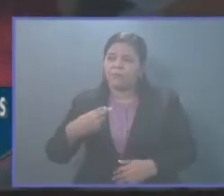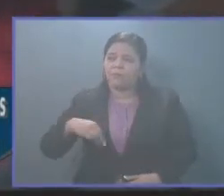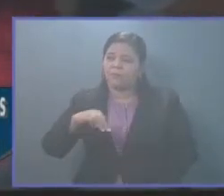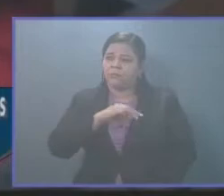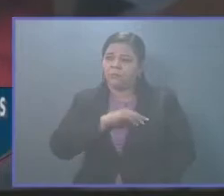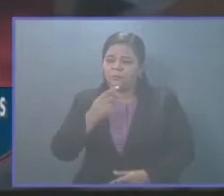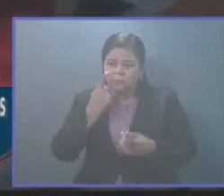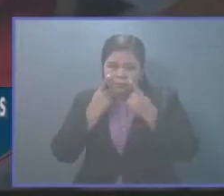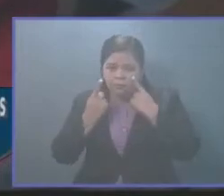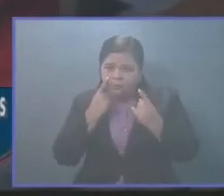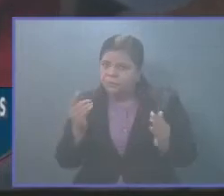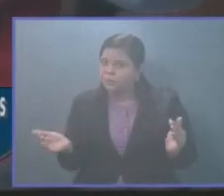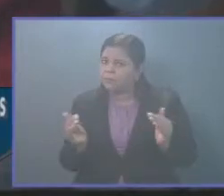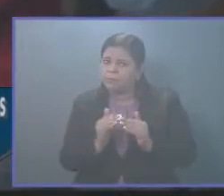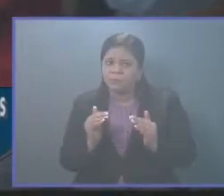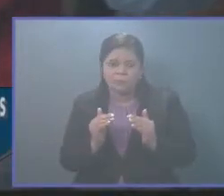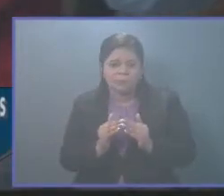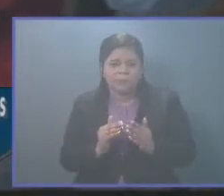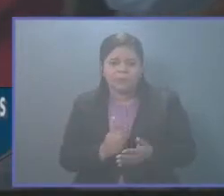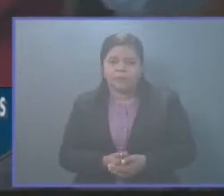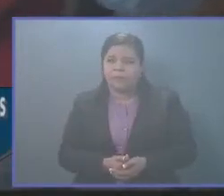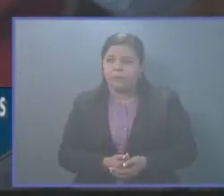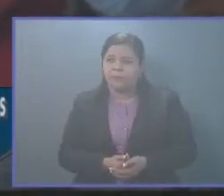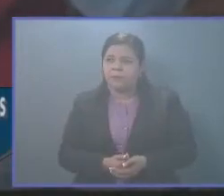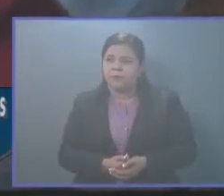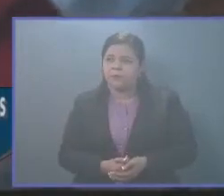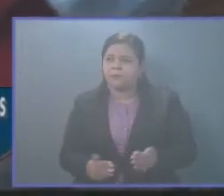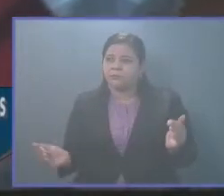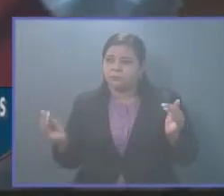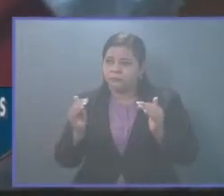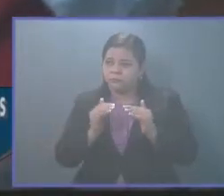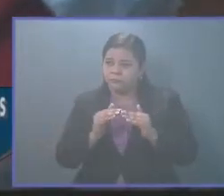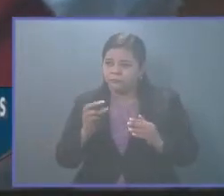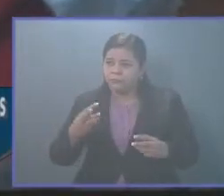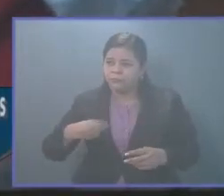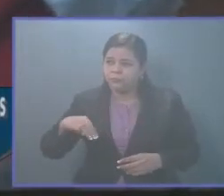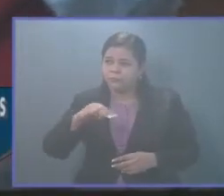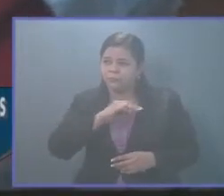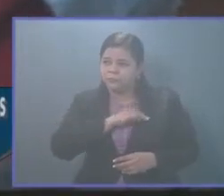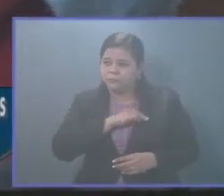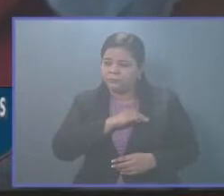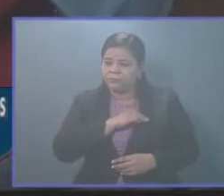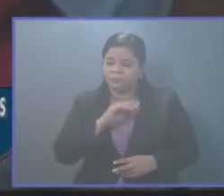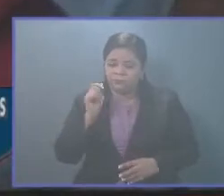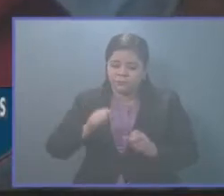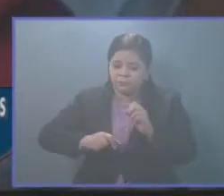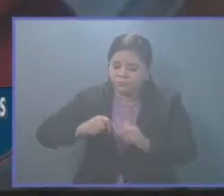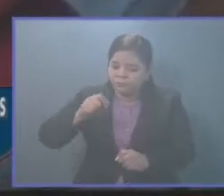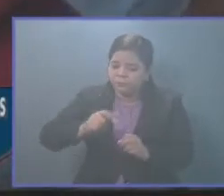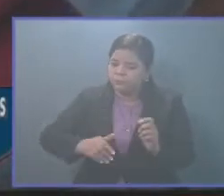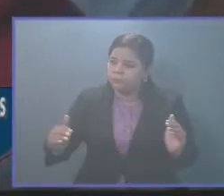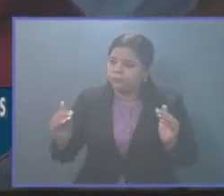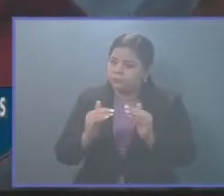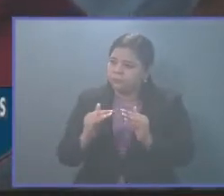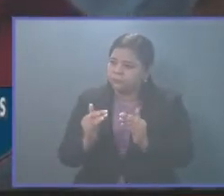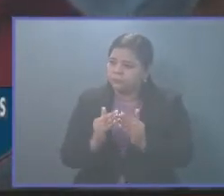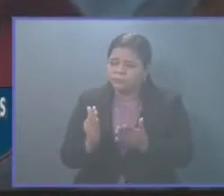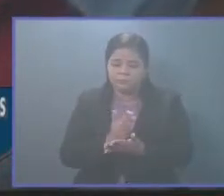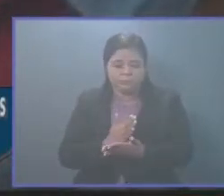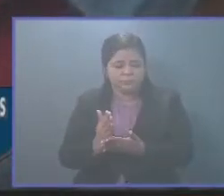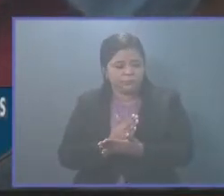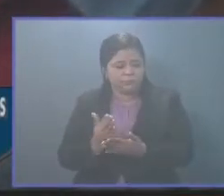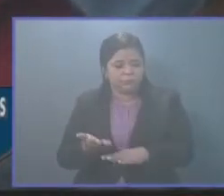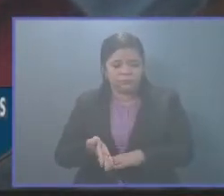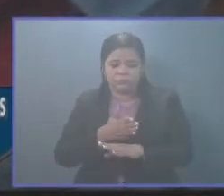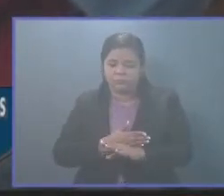de Turismo, que tampoco o el Ministerio de Agricultura, que tampoco, Salud, que no ha cumplido con